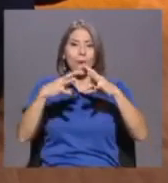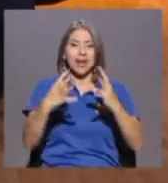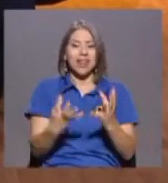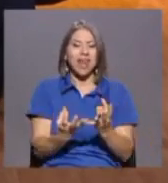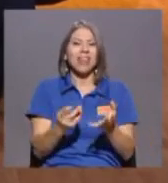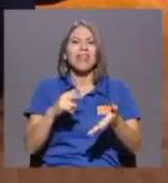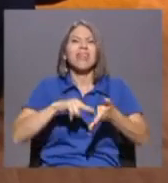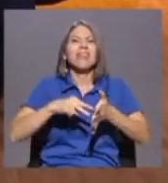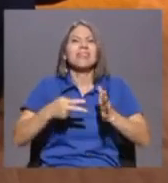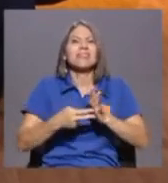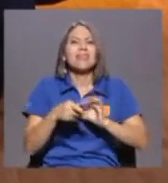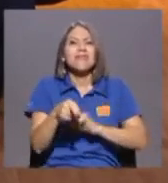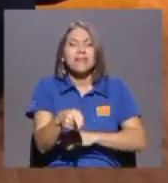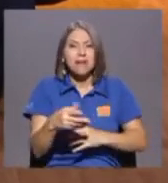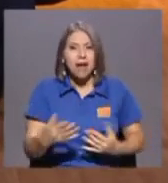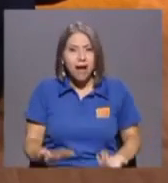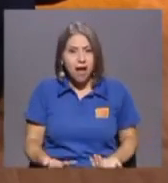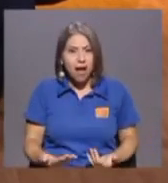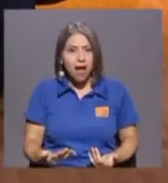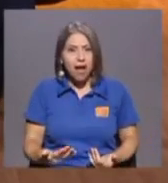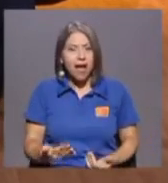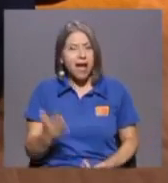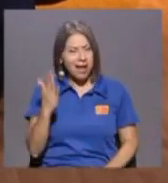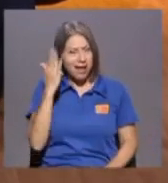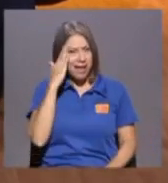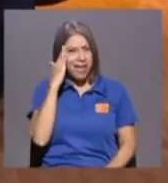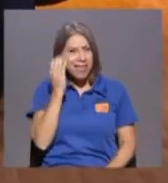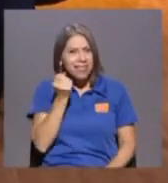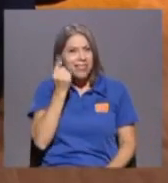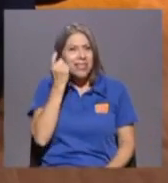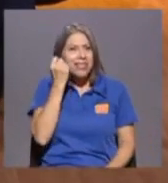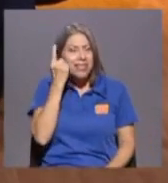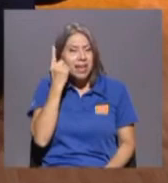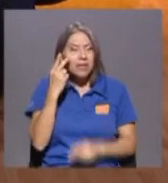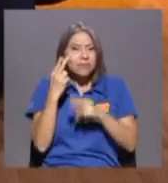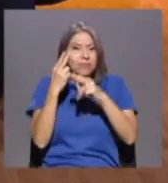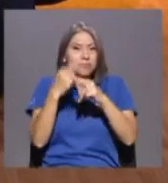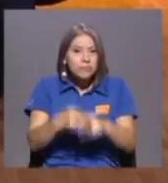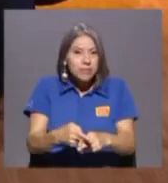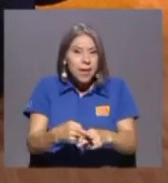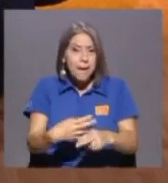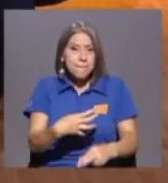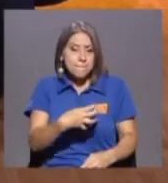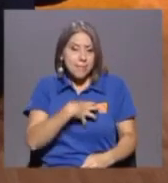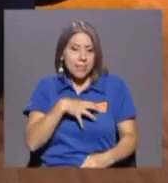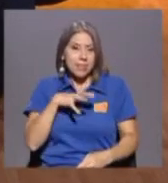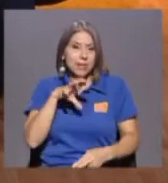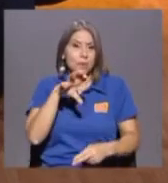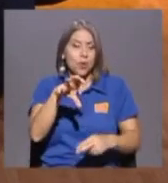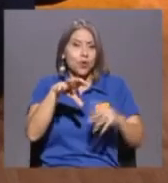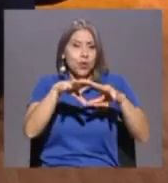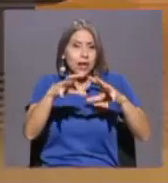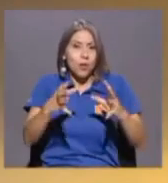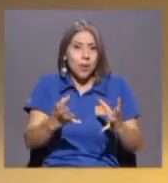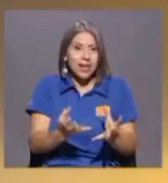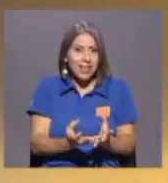de ese significado de patrimonio de la humanidad para tantos monumentos que lo son, es estar allí,